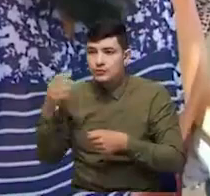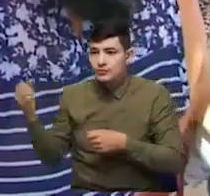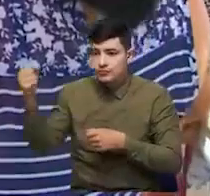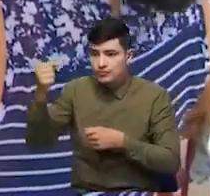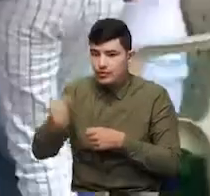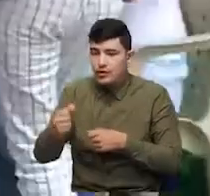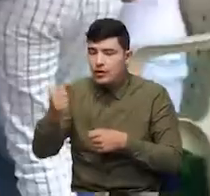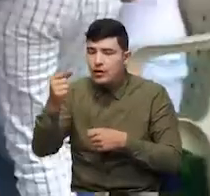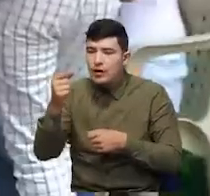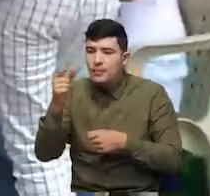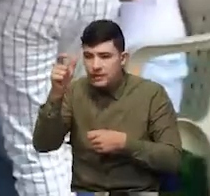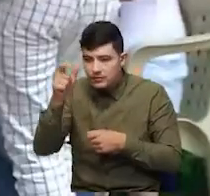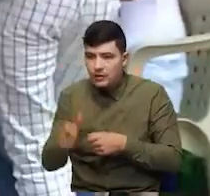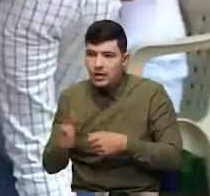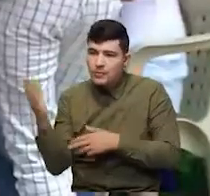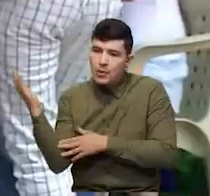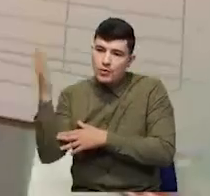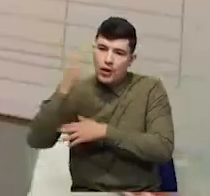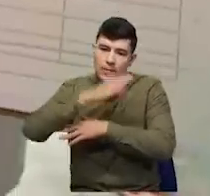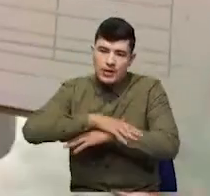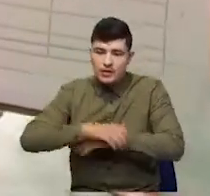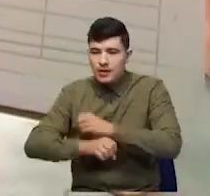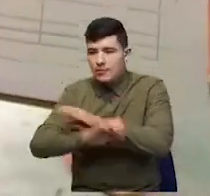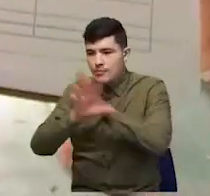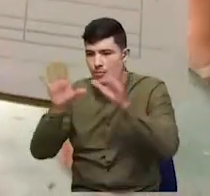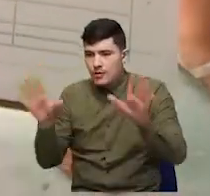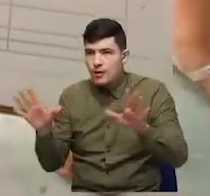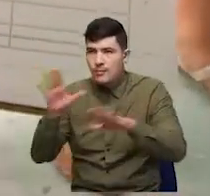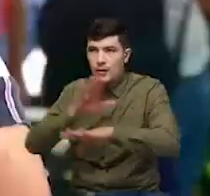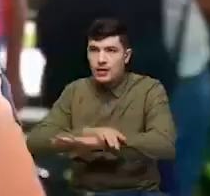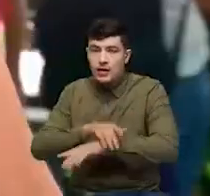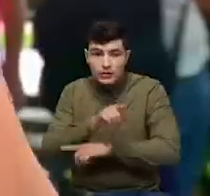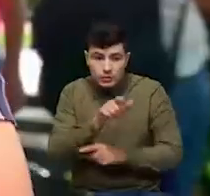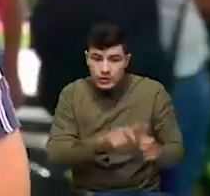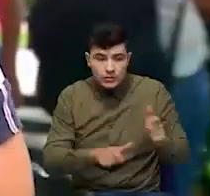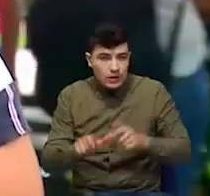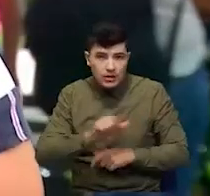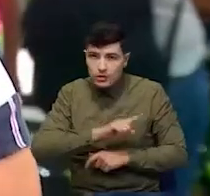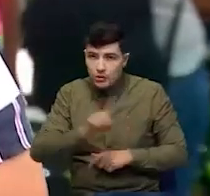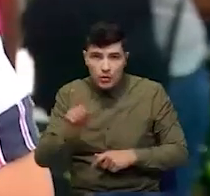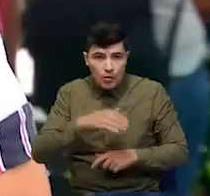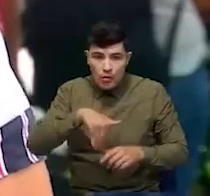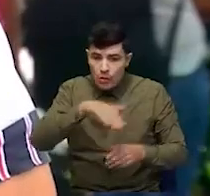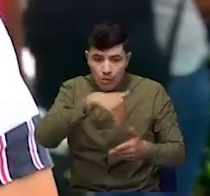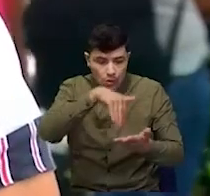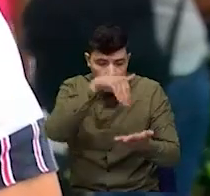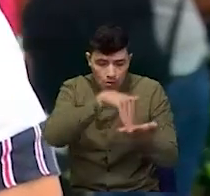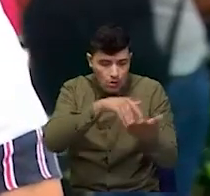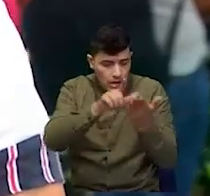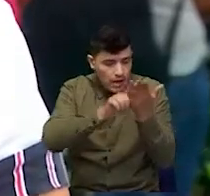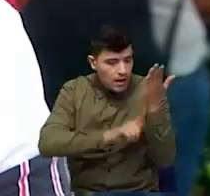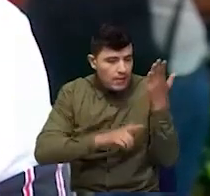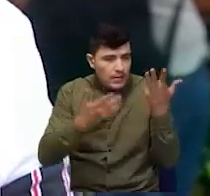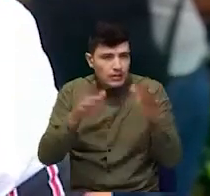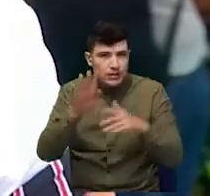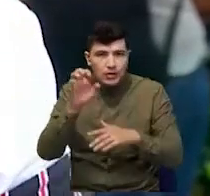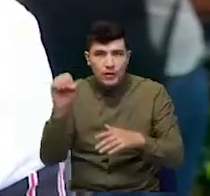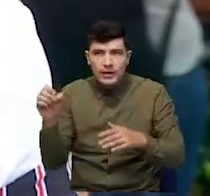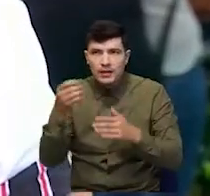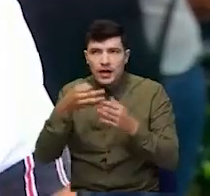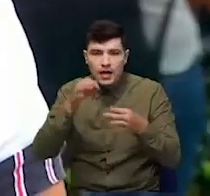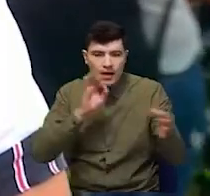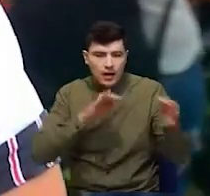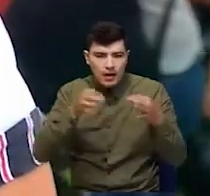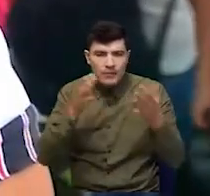mañana y la tarde. Quienes no aparezcan en el listado no podrán inscribirse. Si no se encuentran en este listado, que aproximadamente son 90 hojas porque